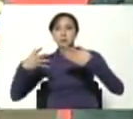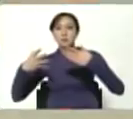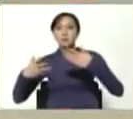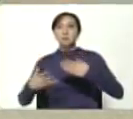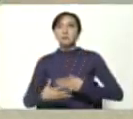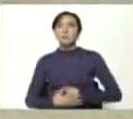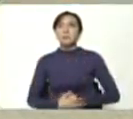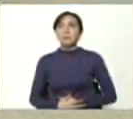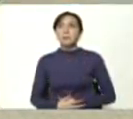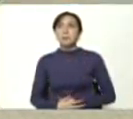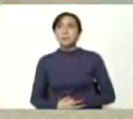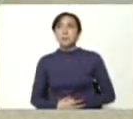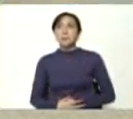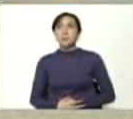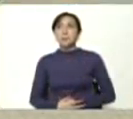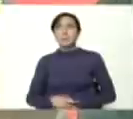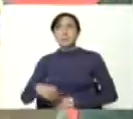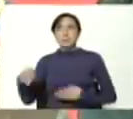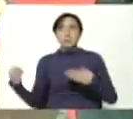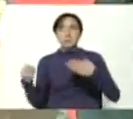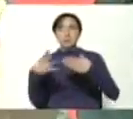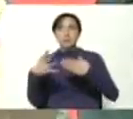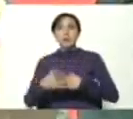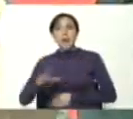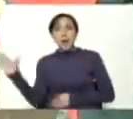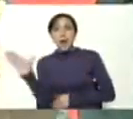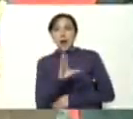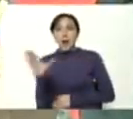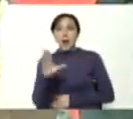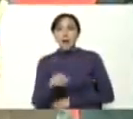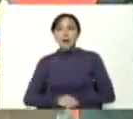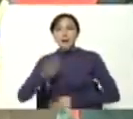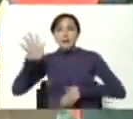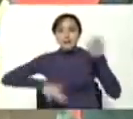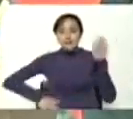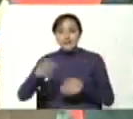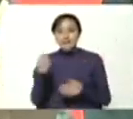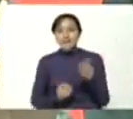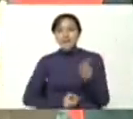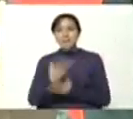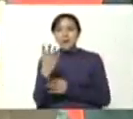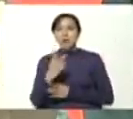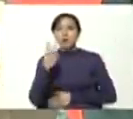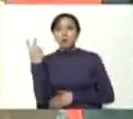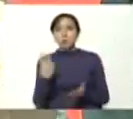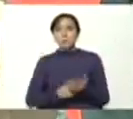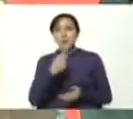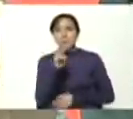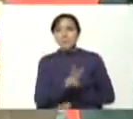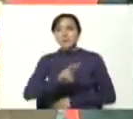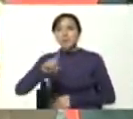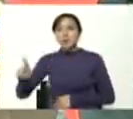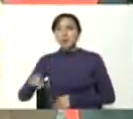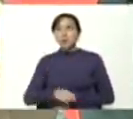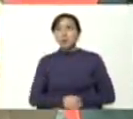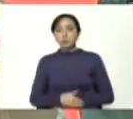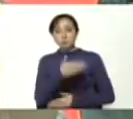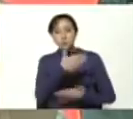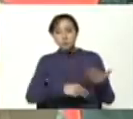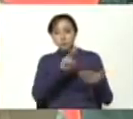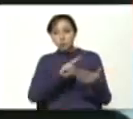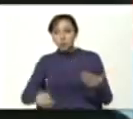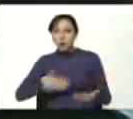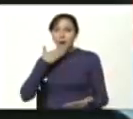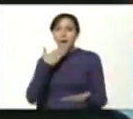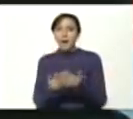Esequibo. Nace en el Esequibo. Caracas, 15 de mayo 2021. Es todo. Muchas